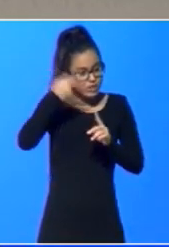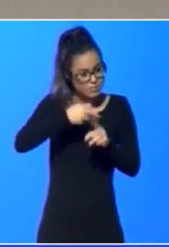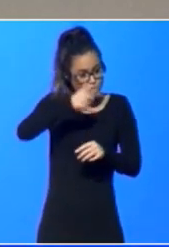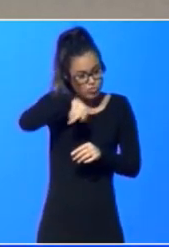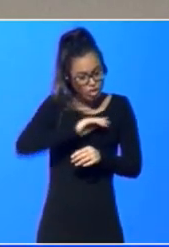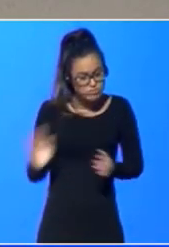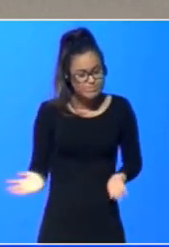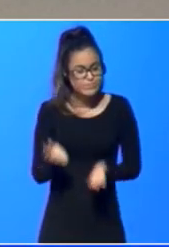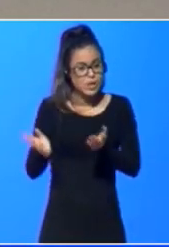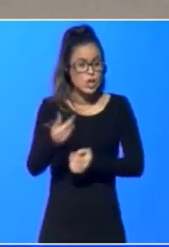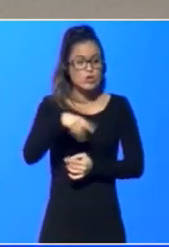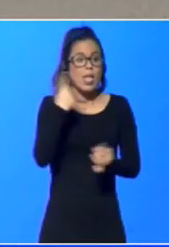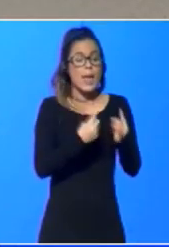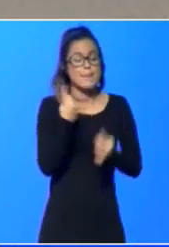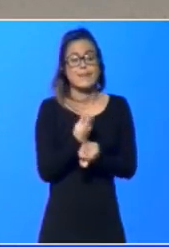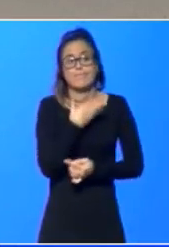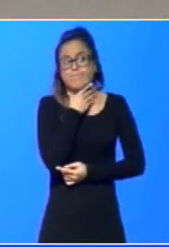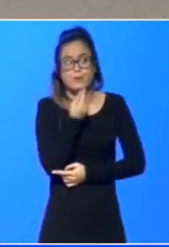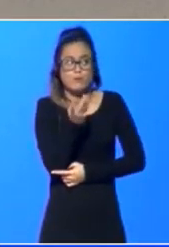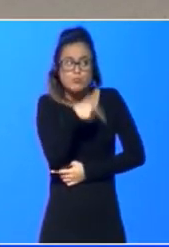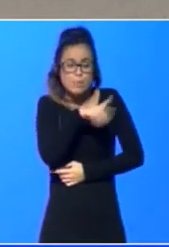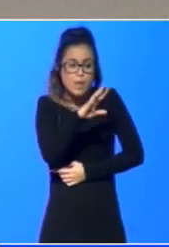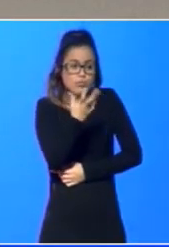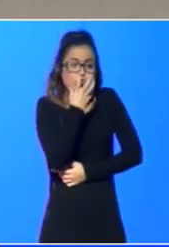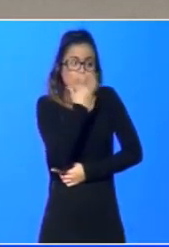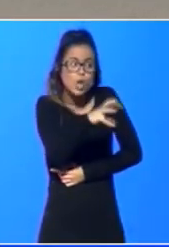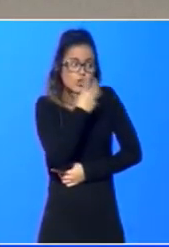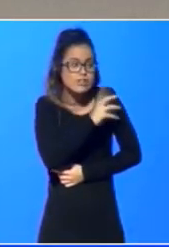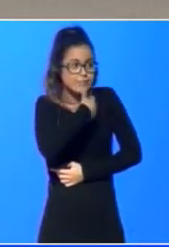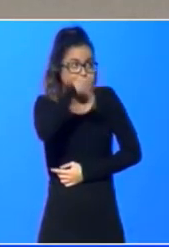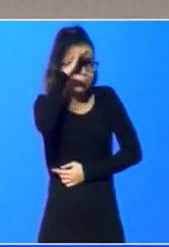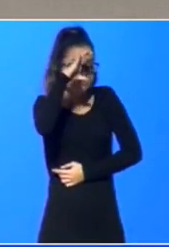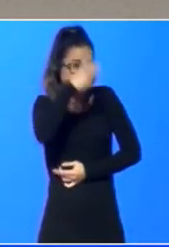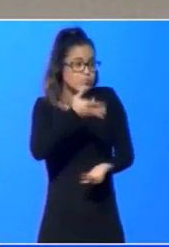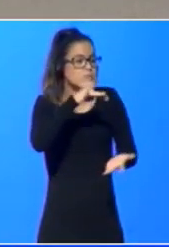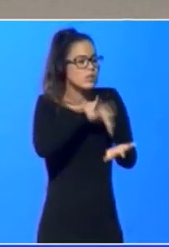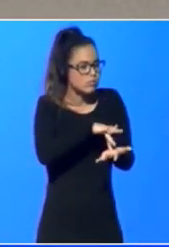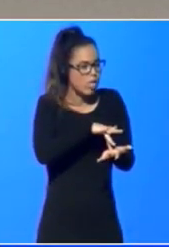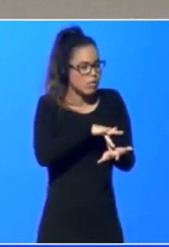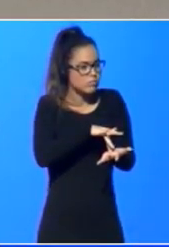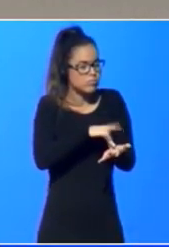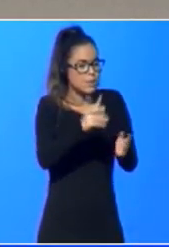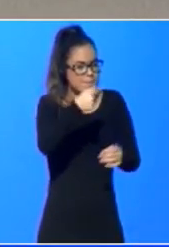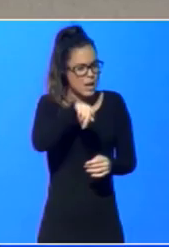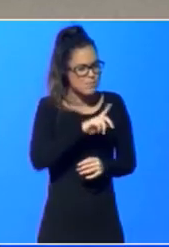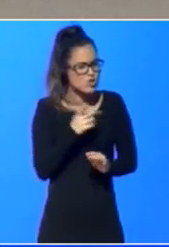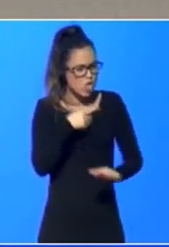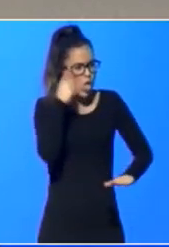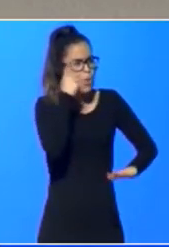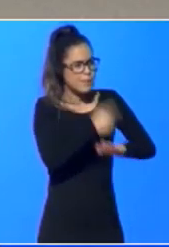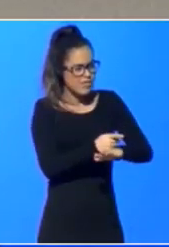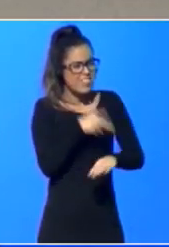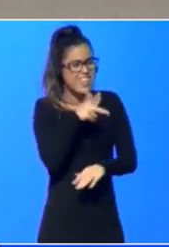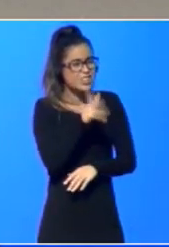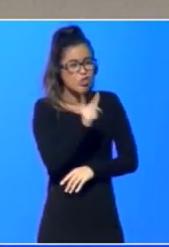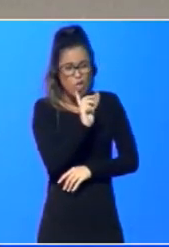guste, os tendremos que escuchar vuestras quejas, vuestras recriminaciones, y tenéis la obligación, no solamente el derecho, tenéis la